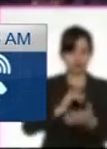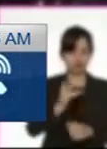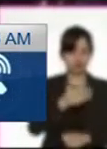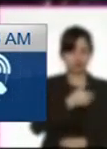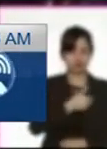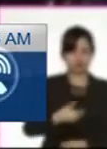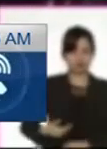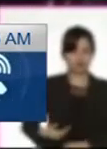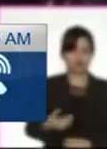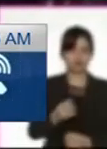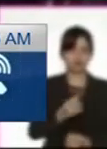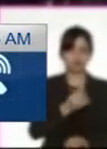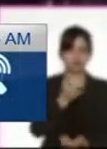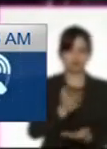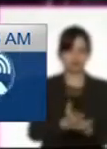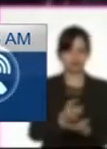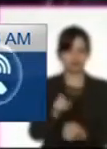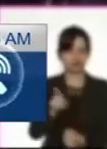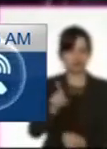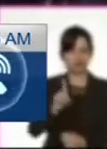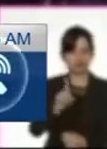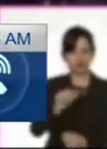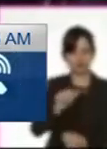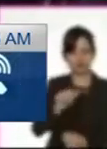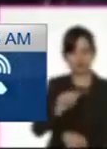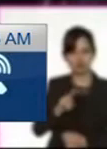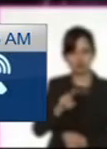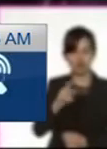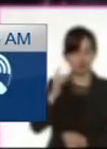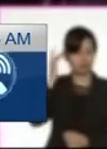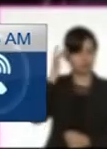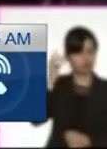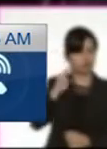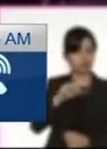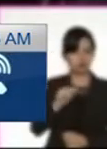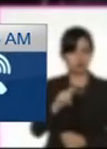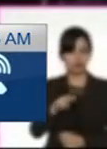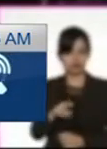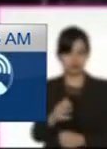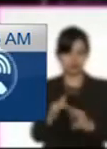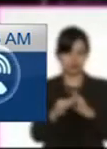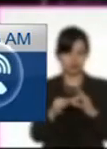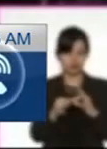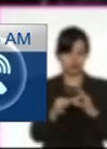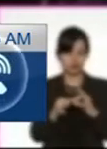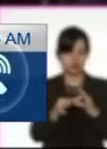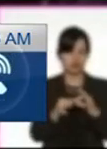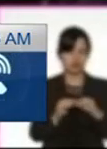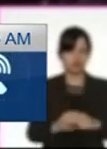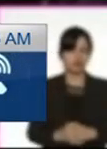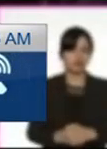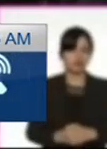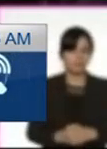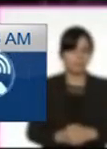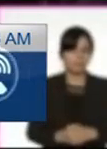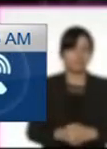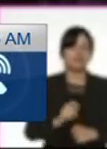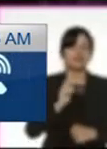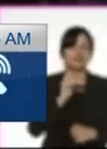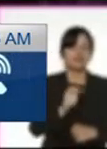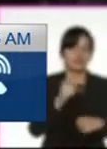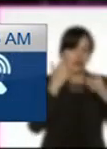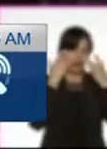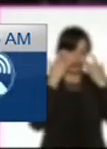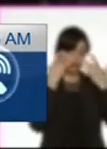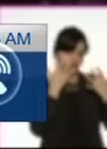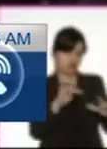ha logrado ir pasando de un escenario en donde no había certezas en la organización y sobre todo en el proceso electoral como